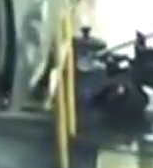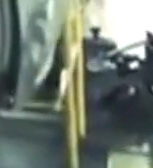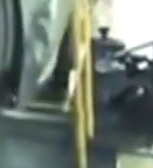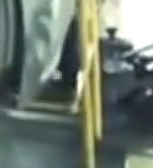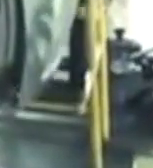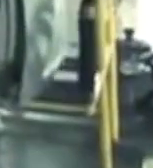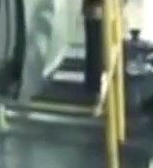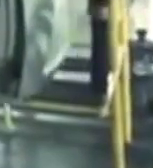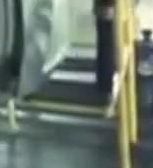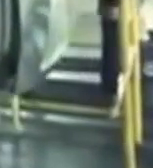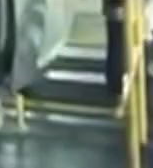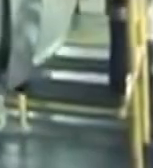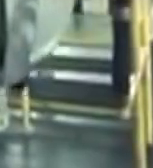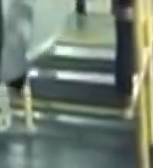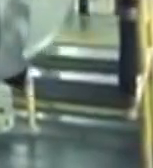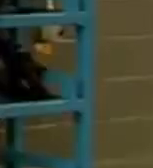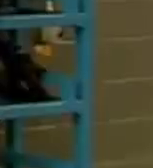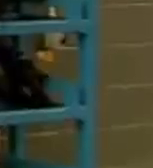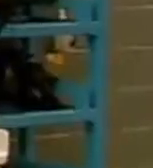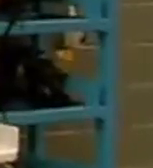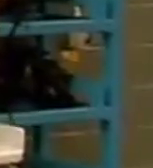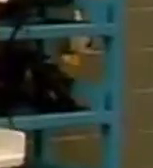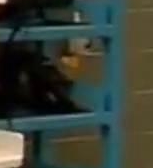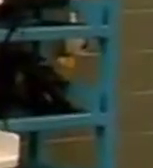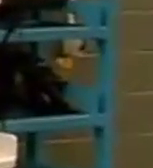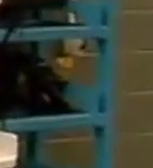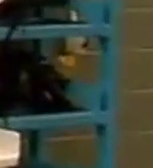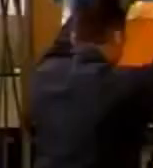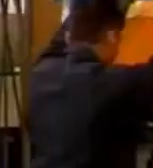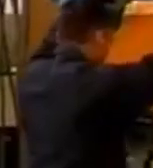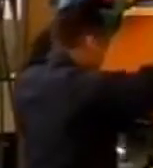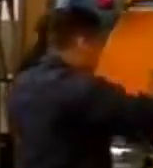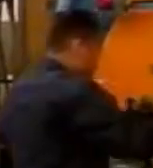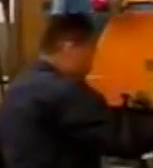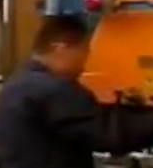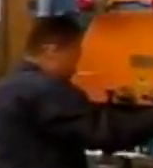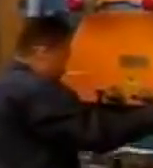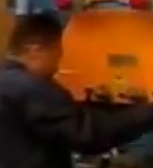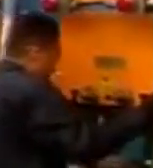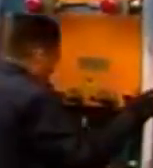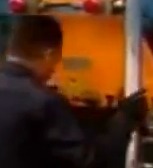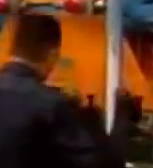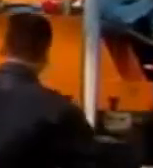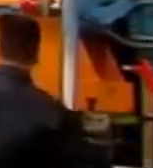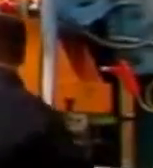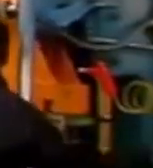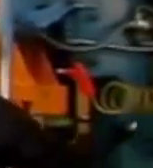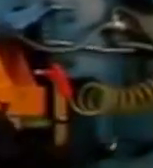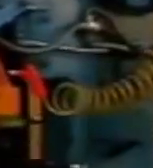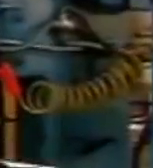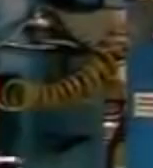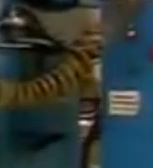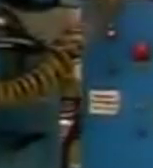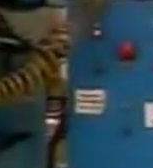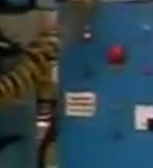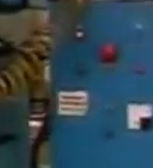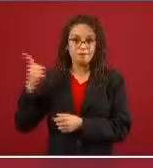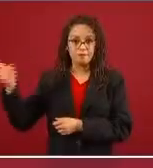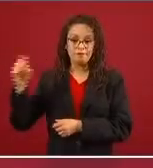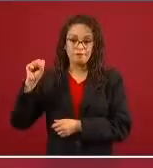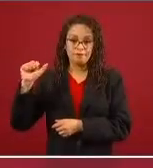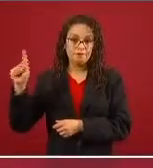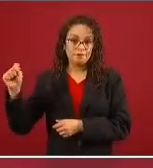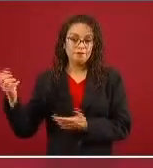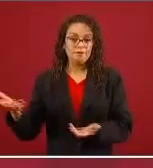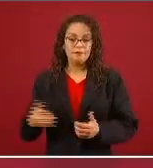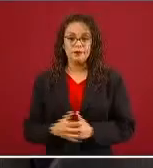de las 15 grandes empresas que deben cerca de 50 mil millones de pesos al SAT, y así se excusó de otorgar los apoyos que solicitaban